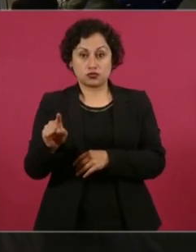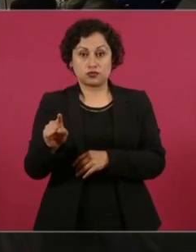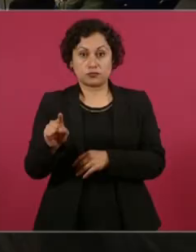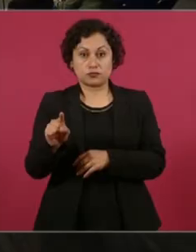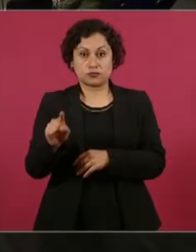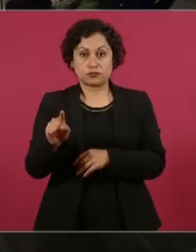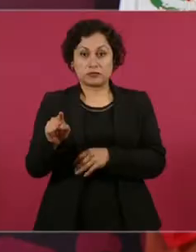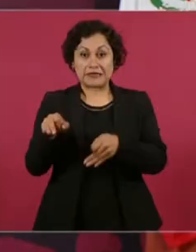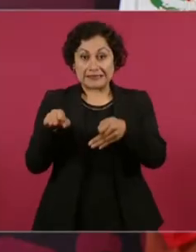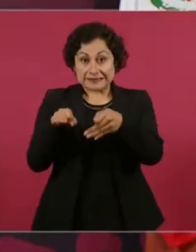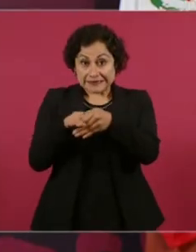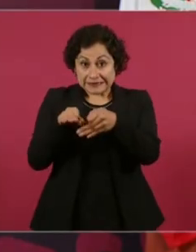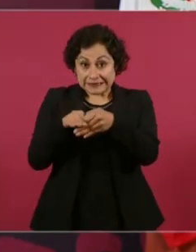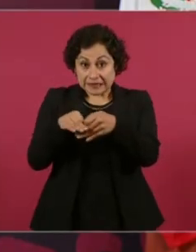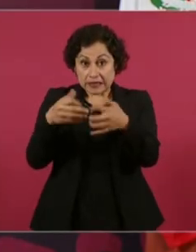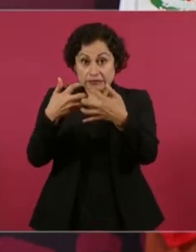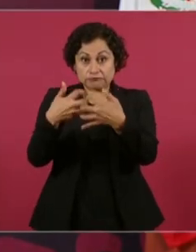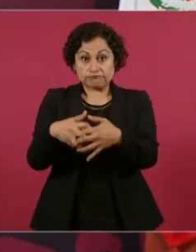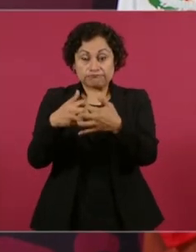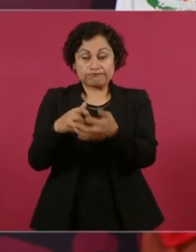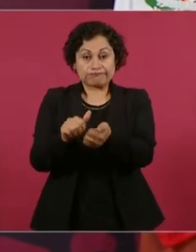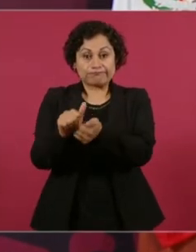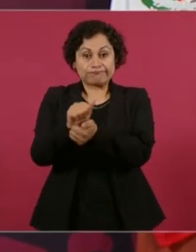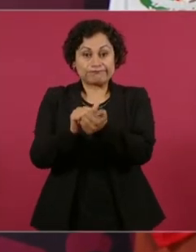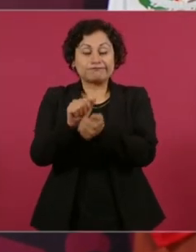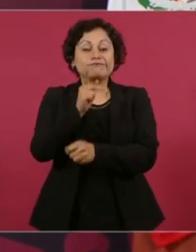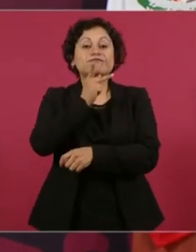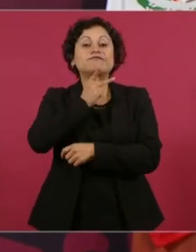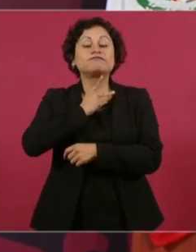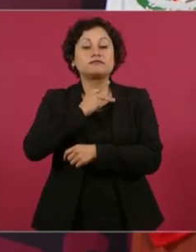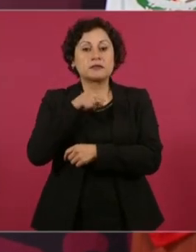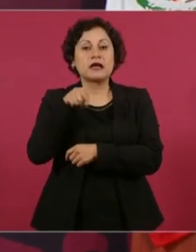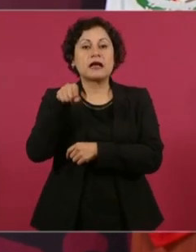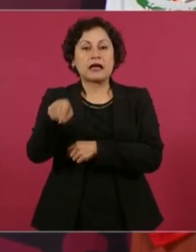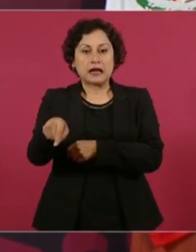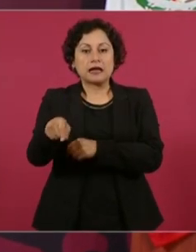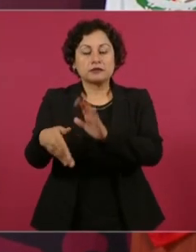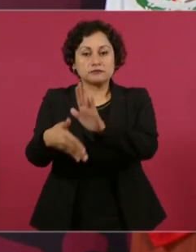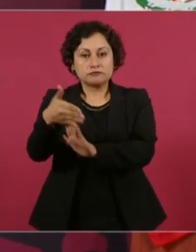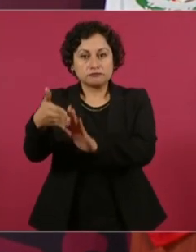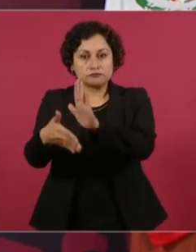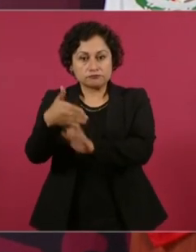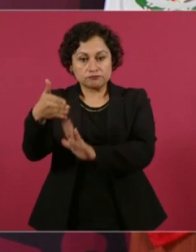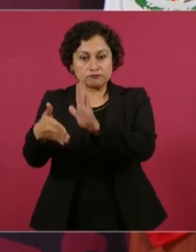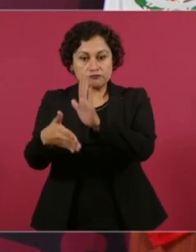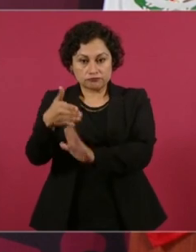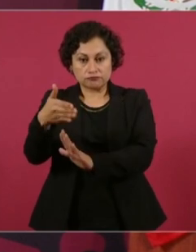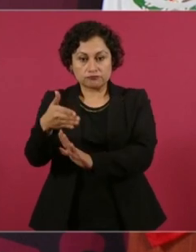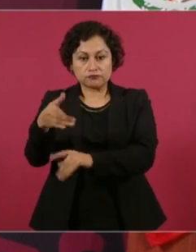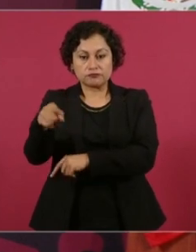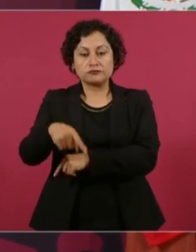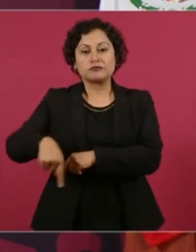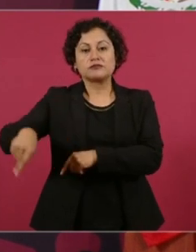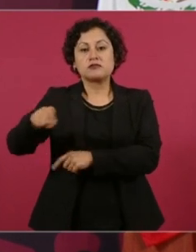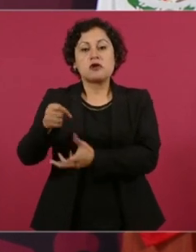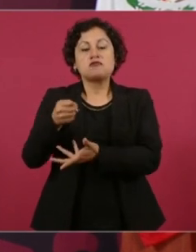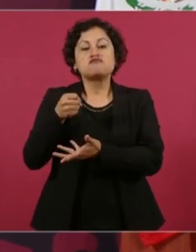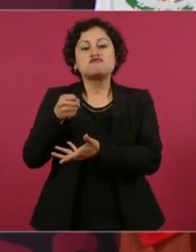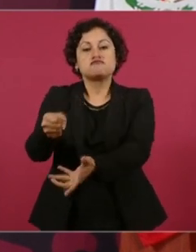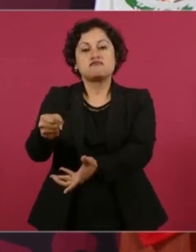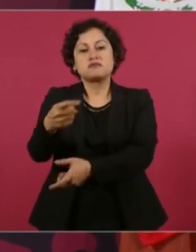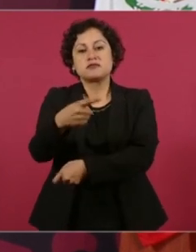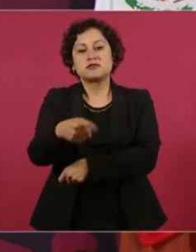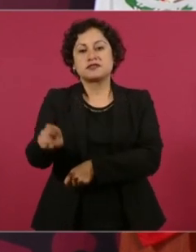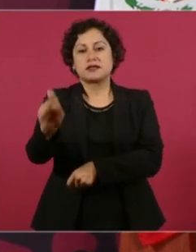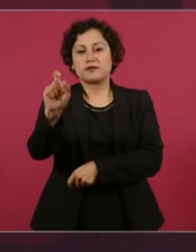junto a la refinería, se está construyendo una coquizadora con una inversión de 120